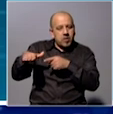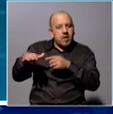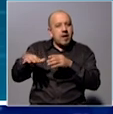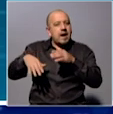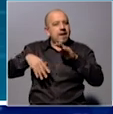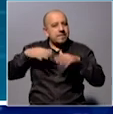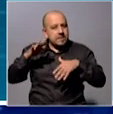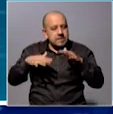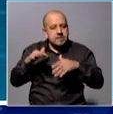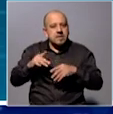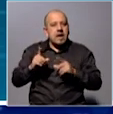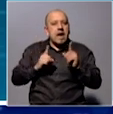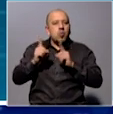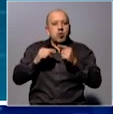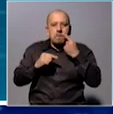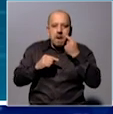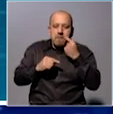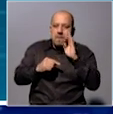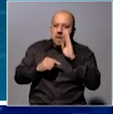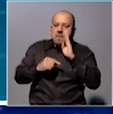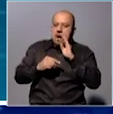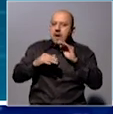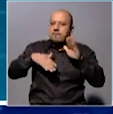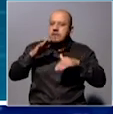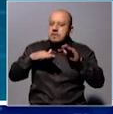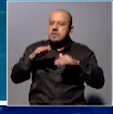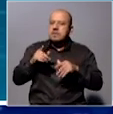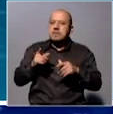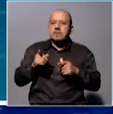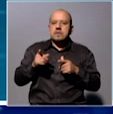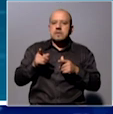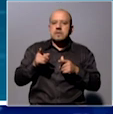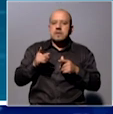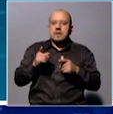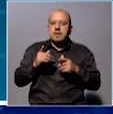a veces hay algunos papás, algunas mamás que